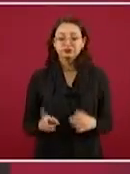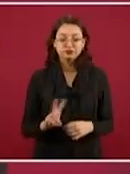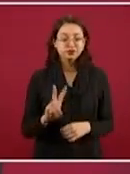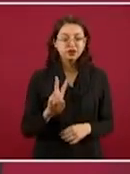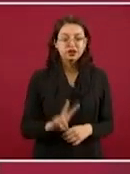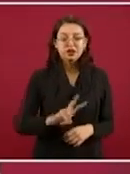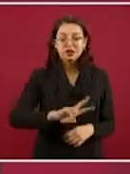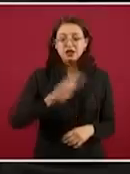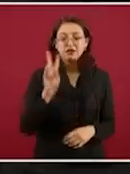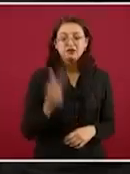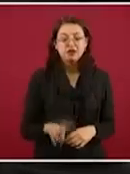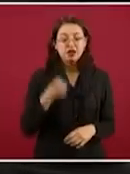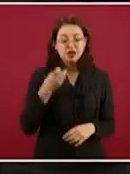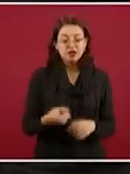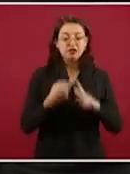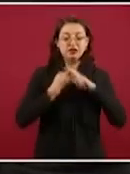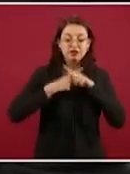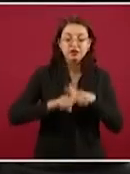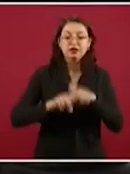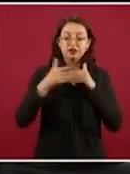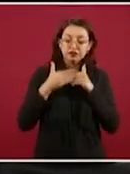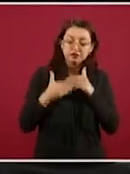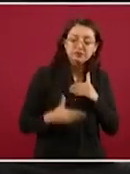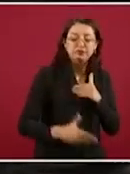se afianza el régimen